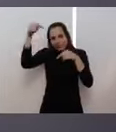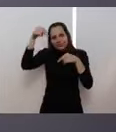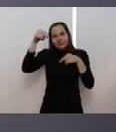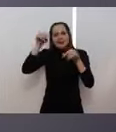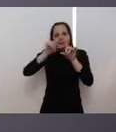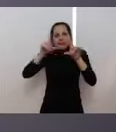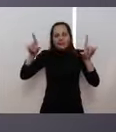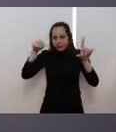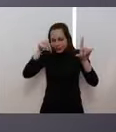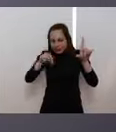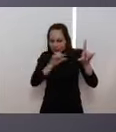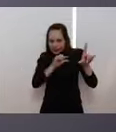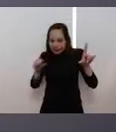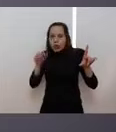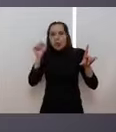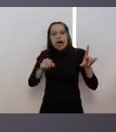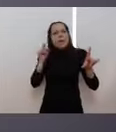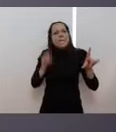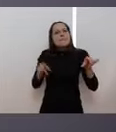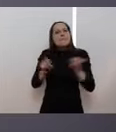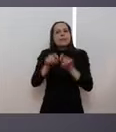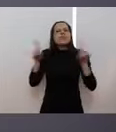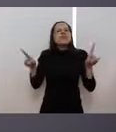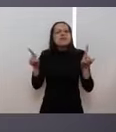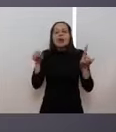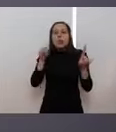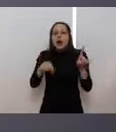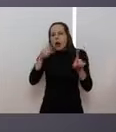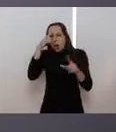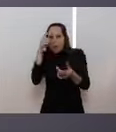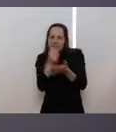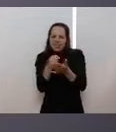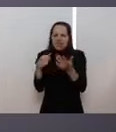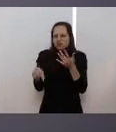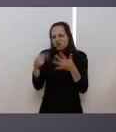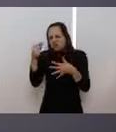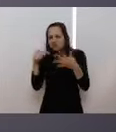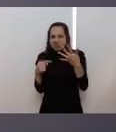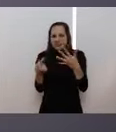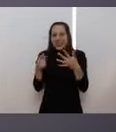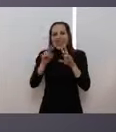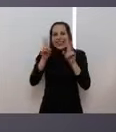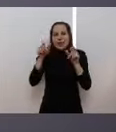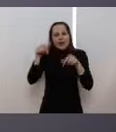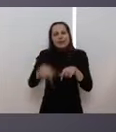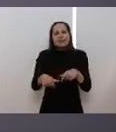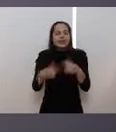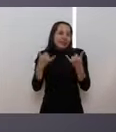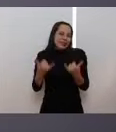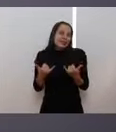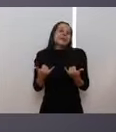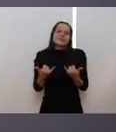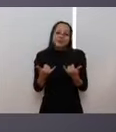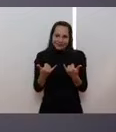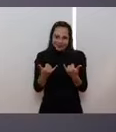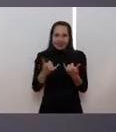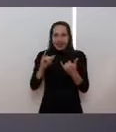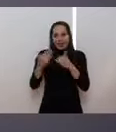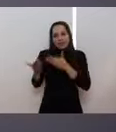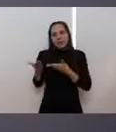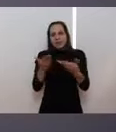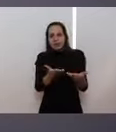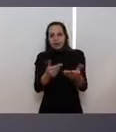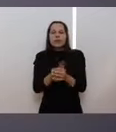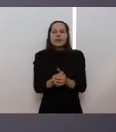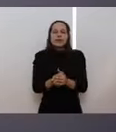pantalla para que puedan votar ahí y darnos su opinión acerca de este evento ahora sí voy a introducir a nuestro